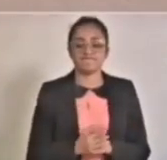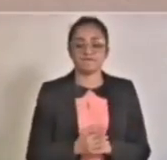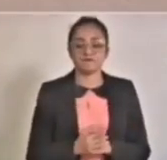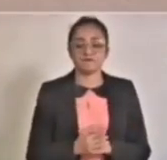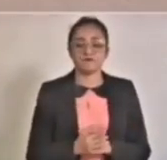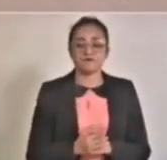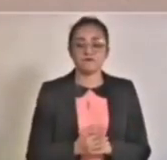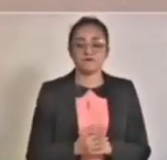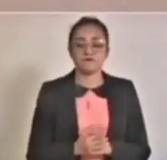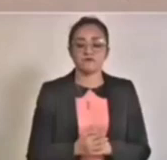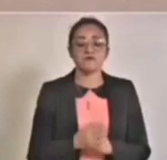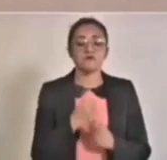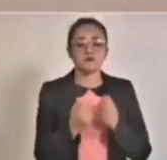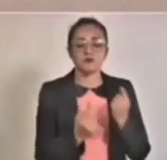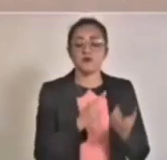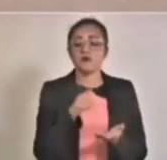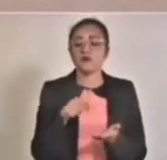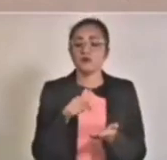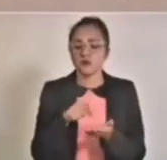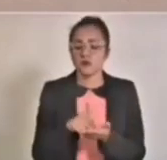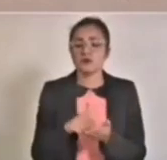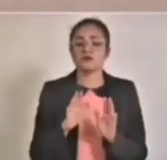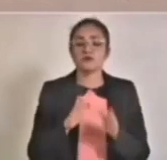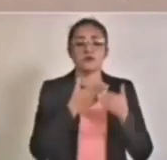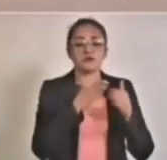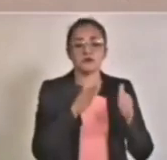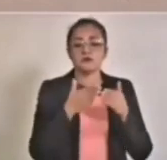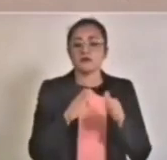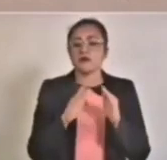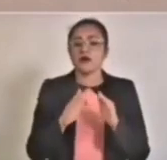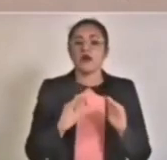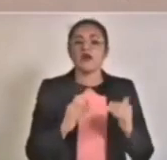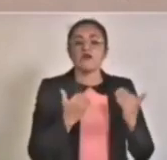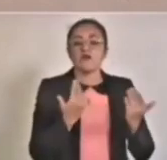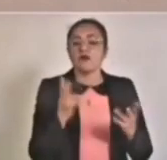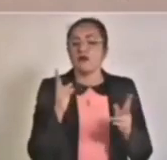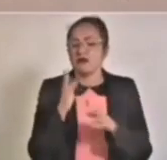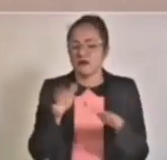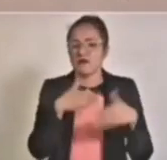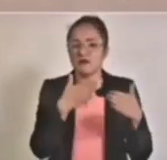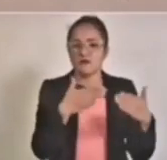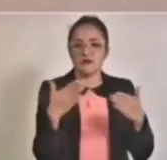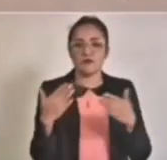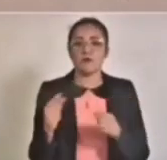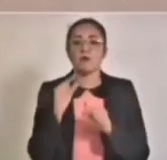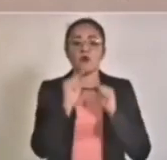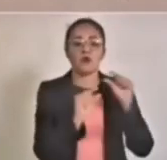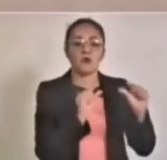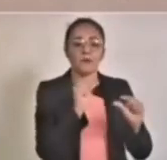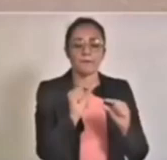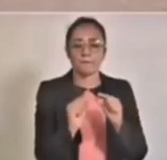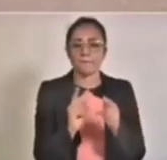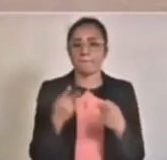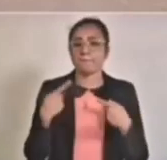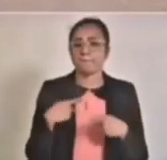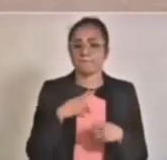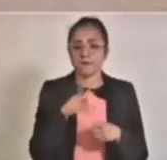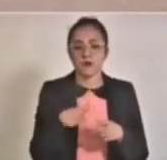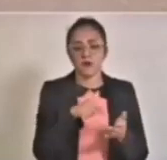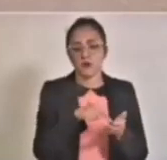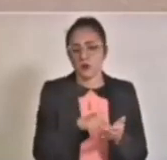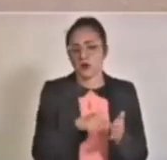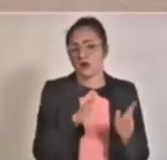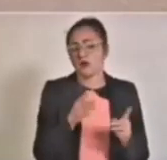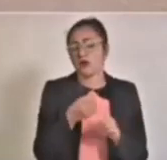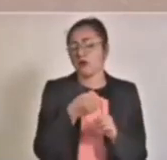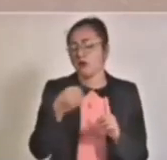Pero se va a abrir de manera muy amplia, de manera paulatina,